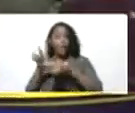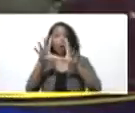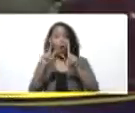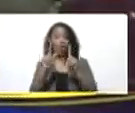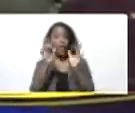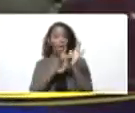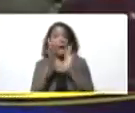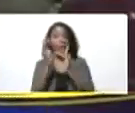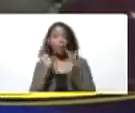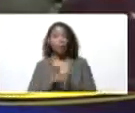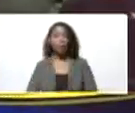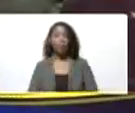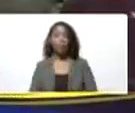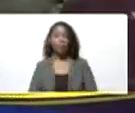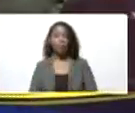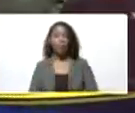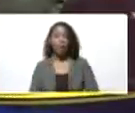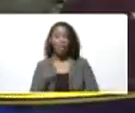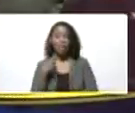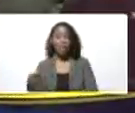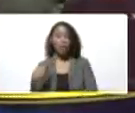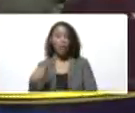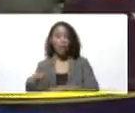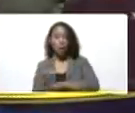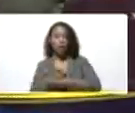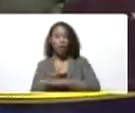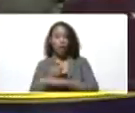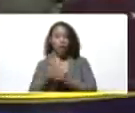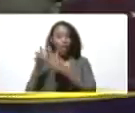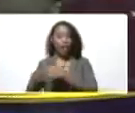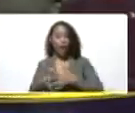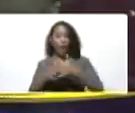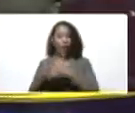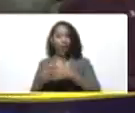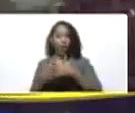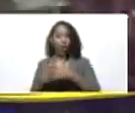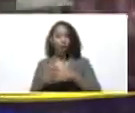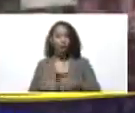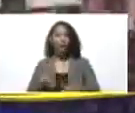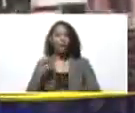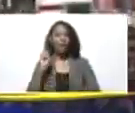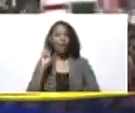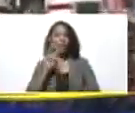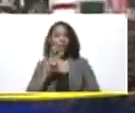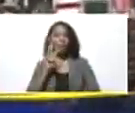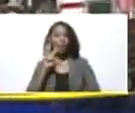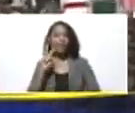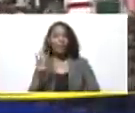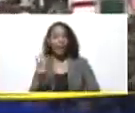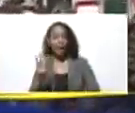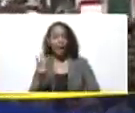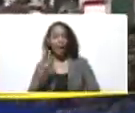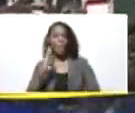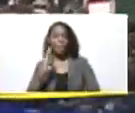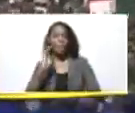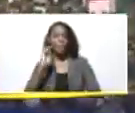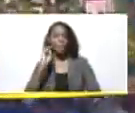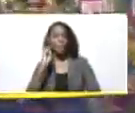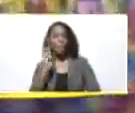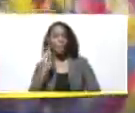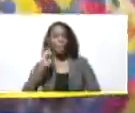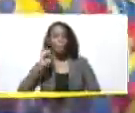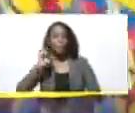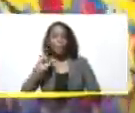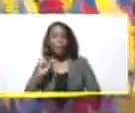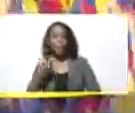abril, financiado por el gobierno yanqui de George W. Bush, por el gobierno español de la